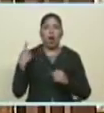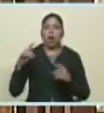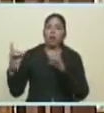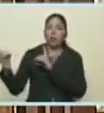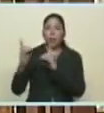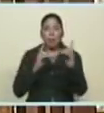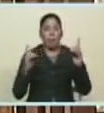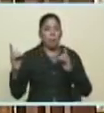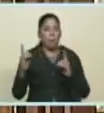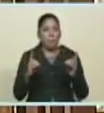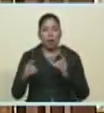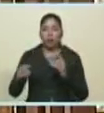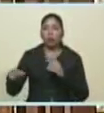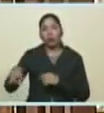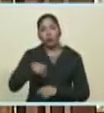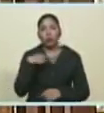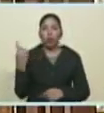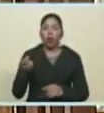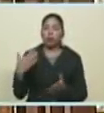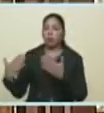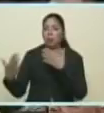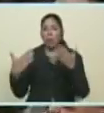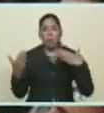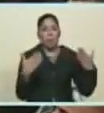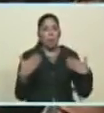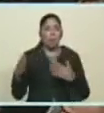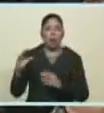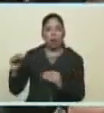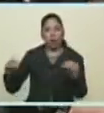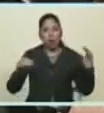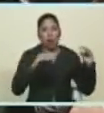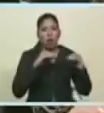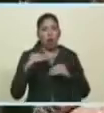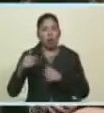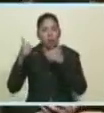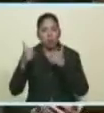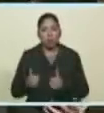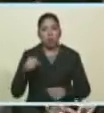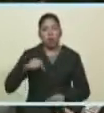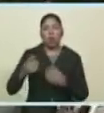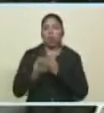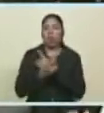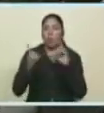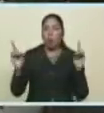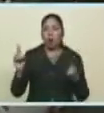entre todos los sectores con legitimidad democrática en el país.